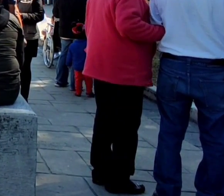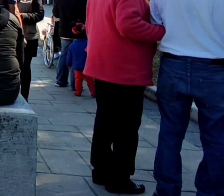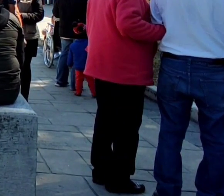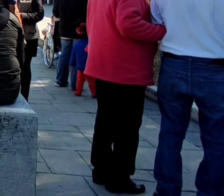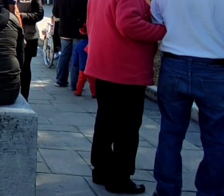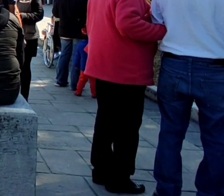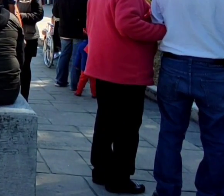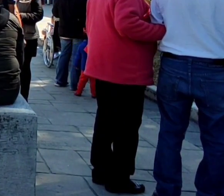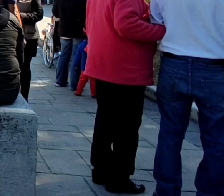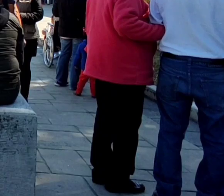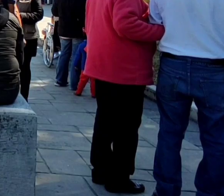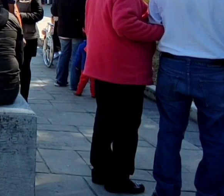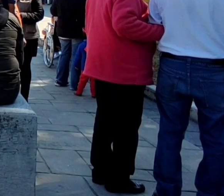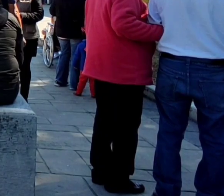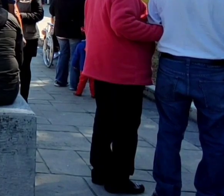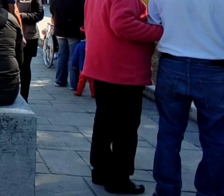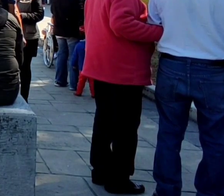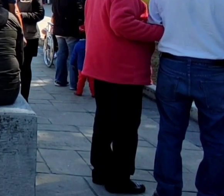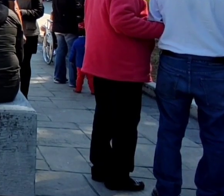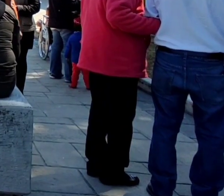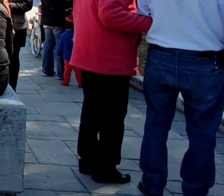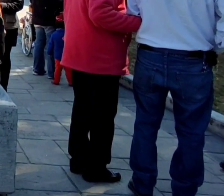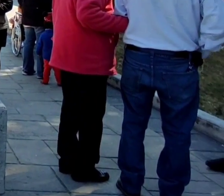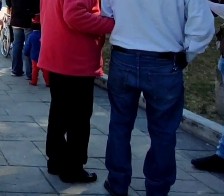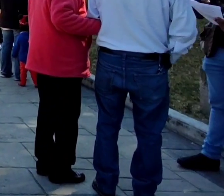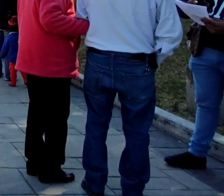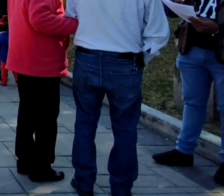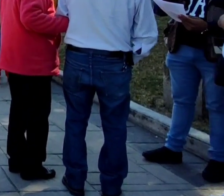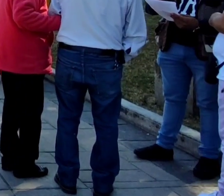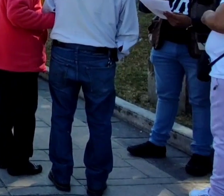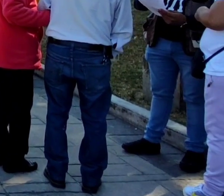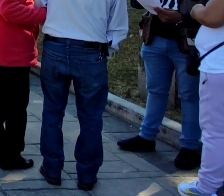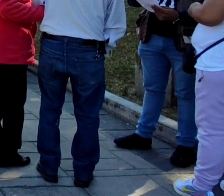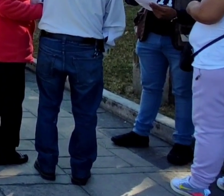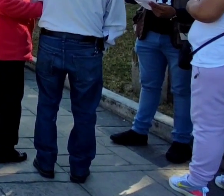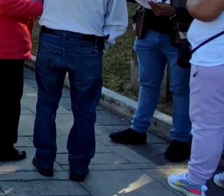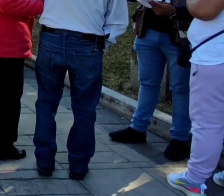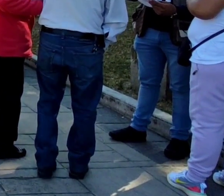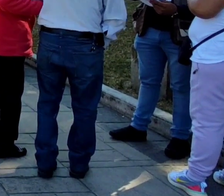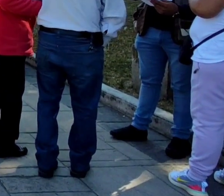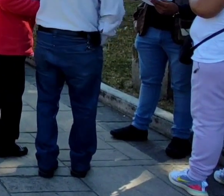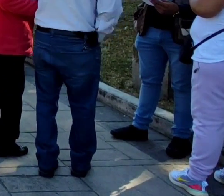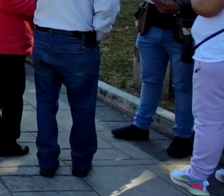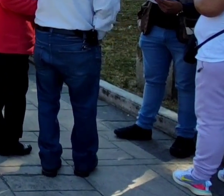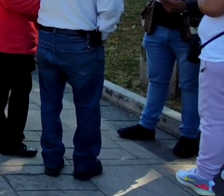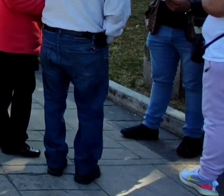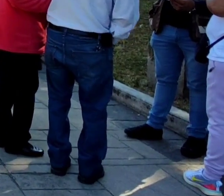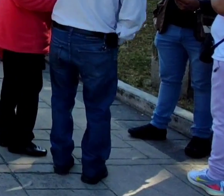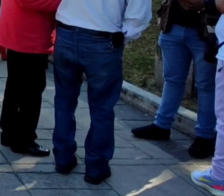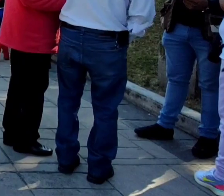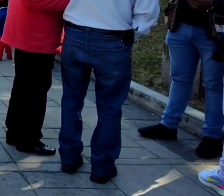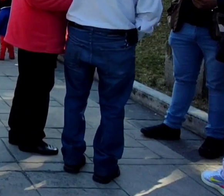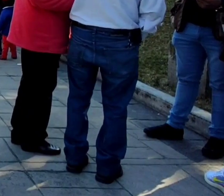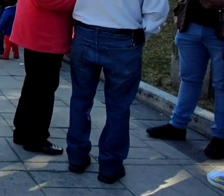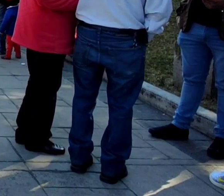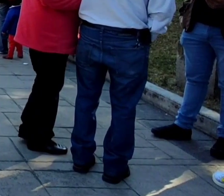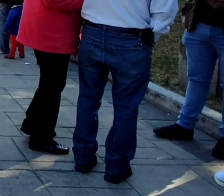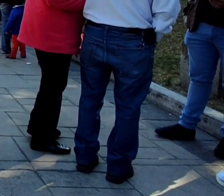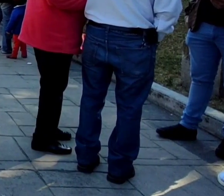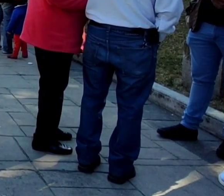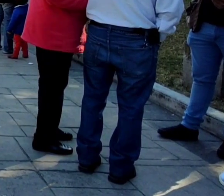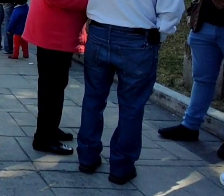recibiendo 9,300 pesos. Si tú eres de la Ciudad de México, estarás recibiendo